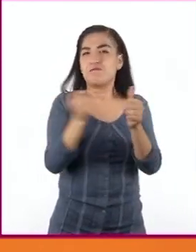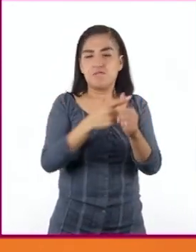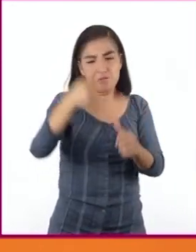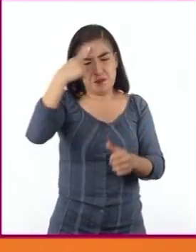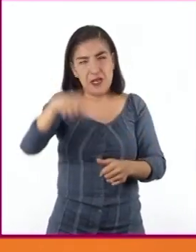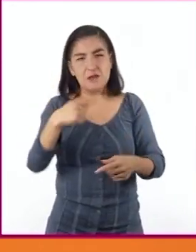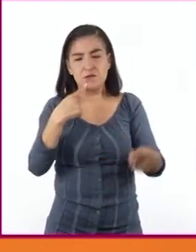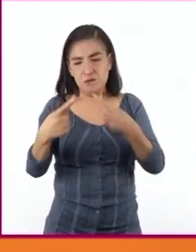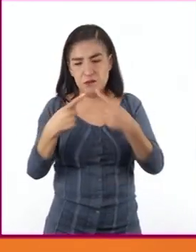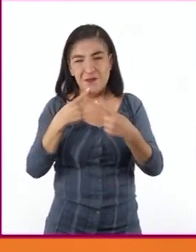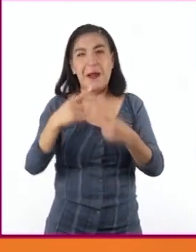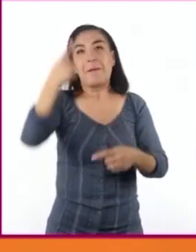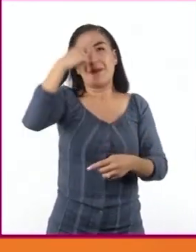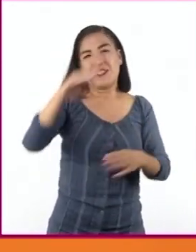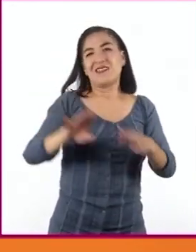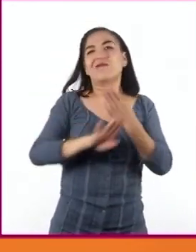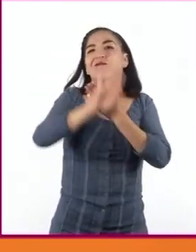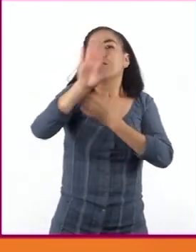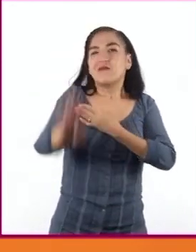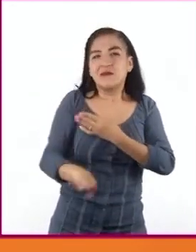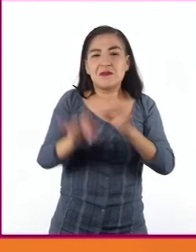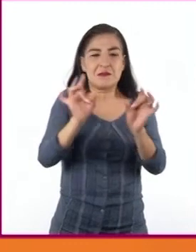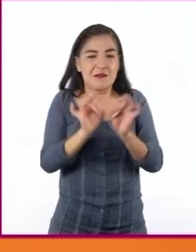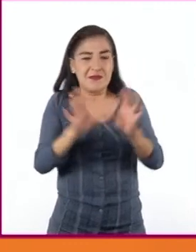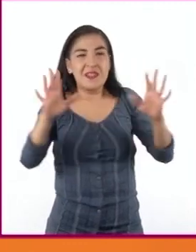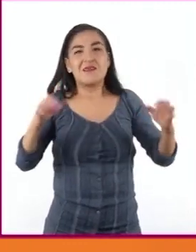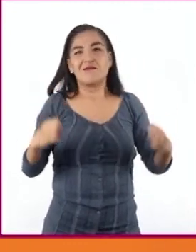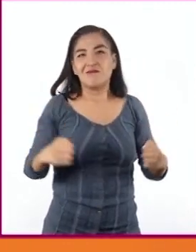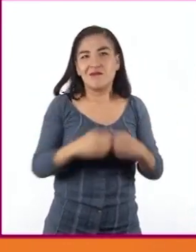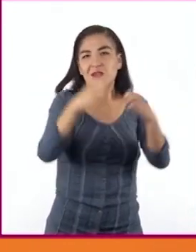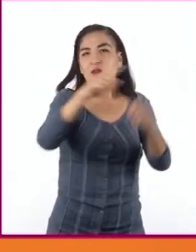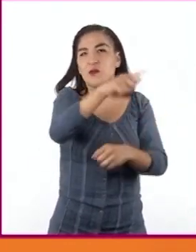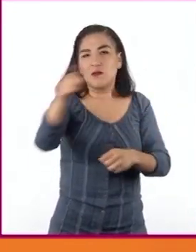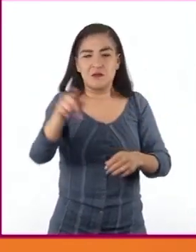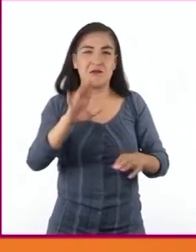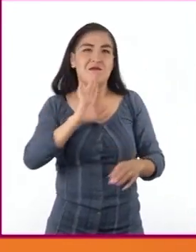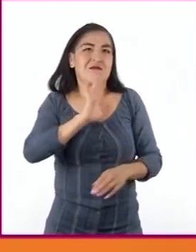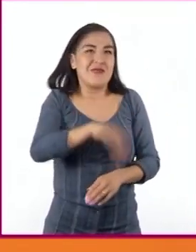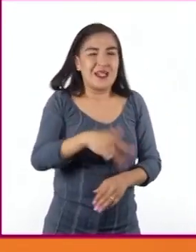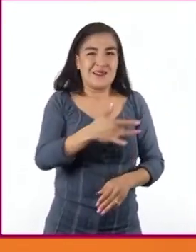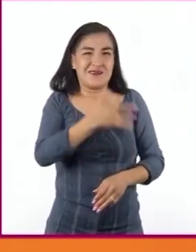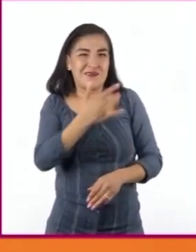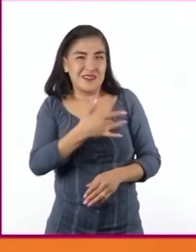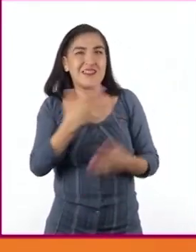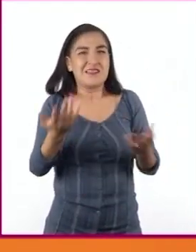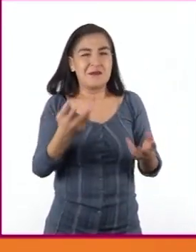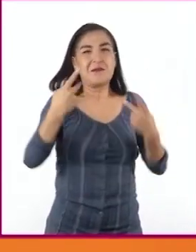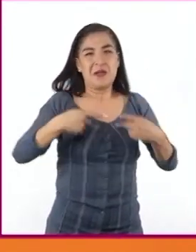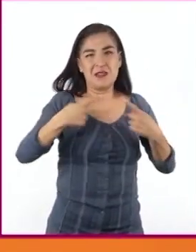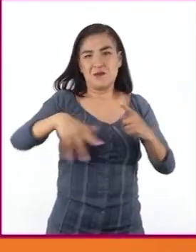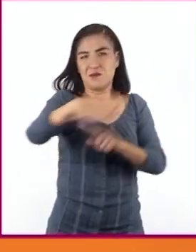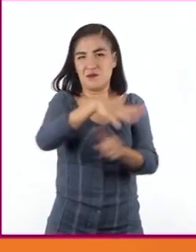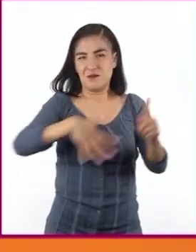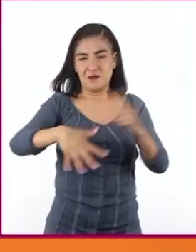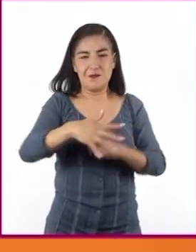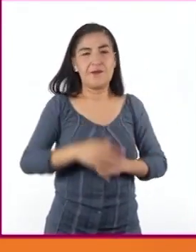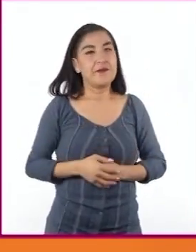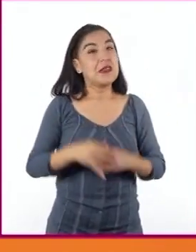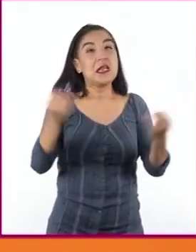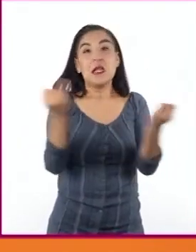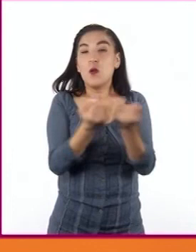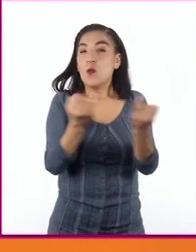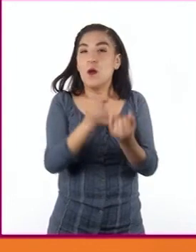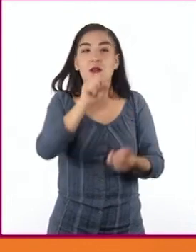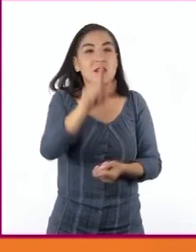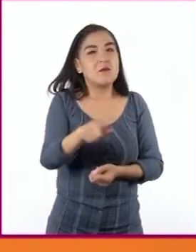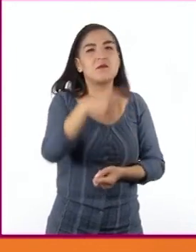evitar afectarse a ustedes y a las personas que les rodean. Lo mismo sucede en cuanto a la construcción